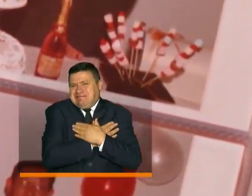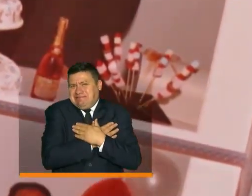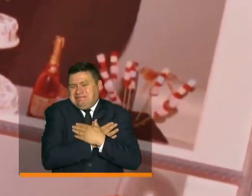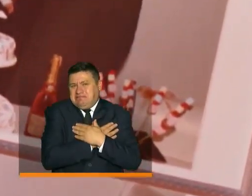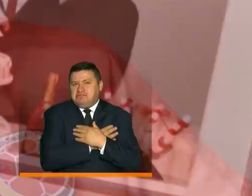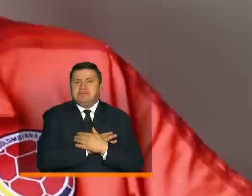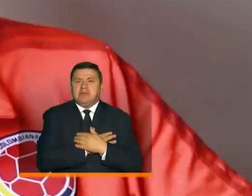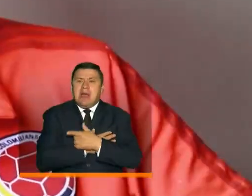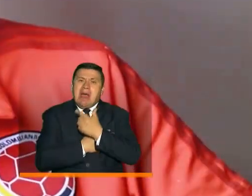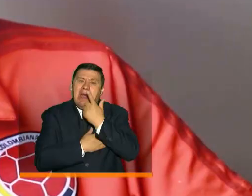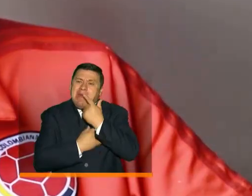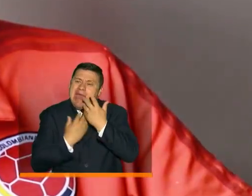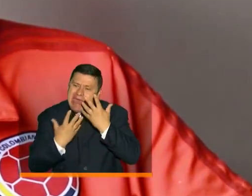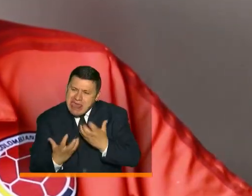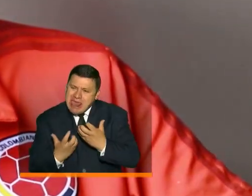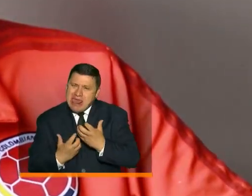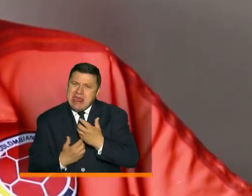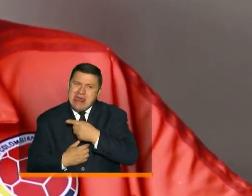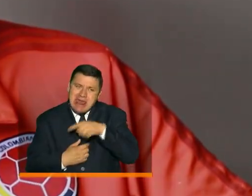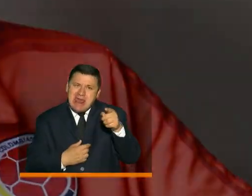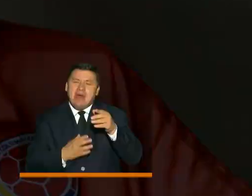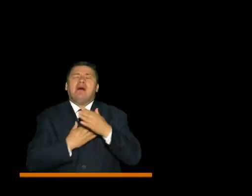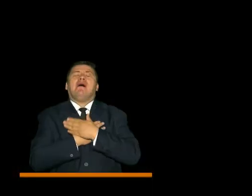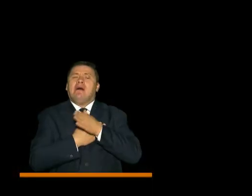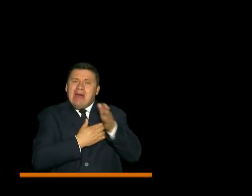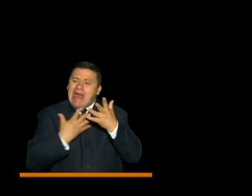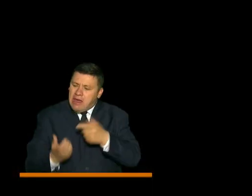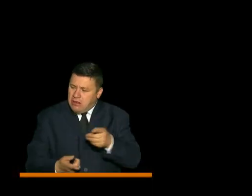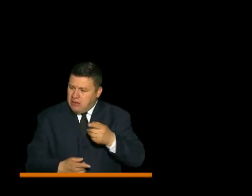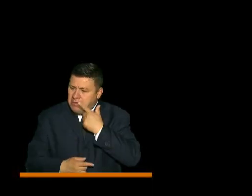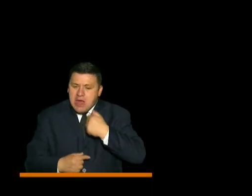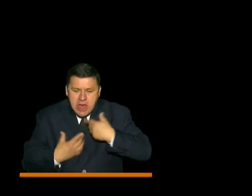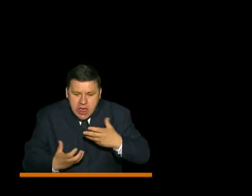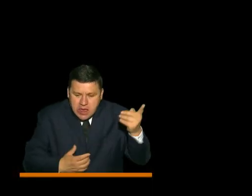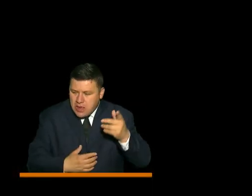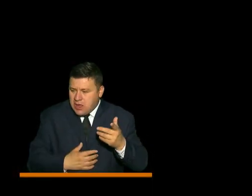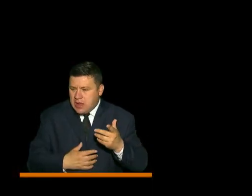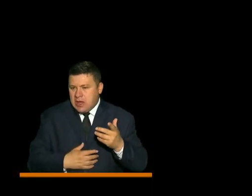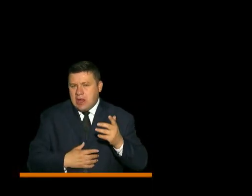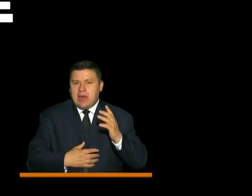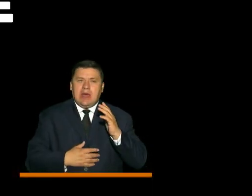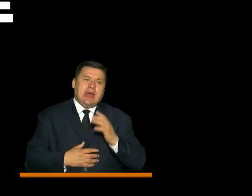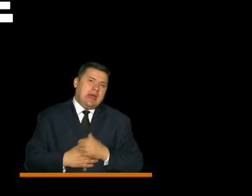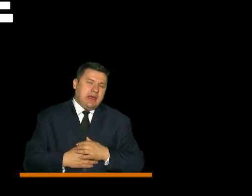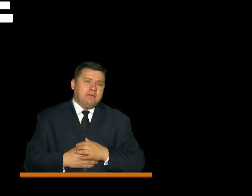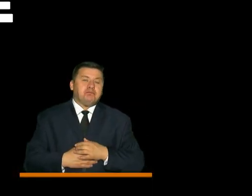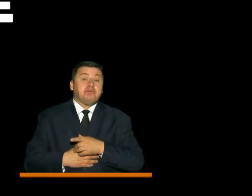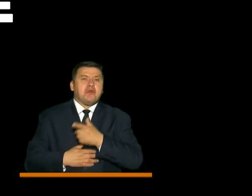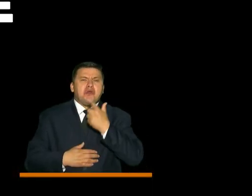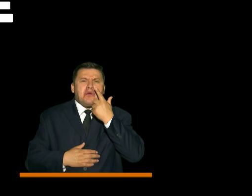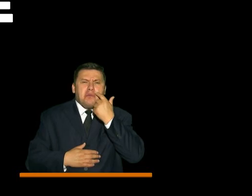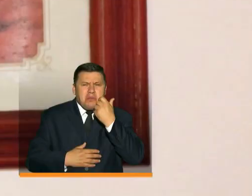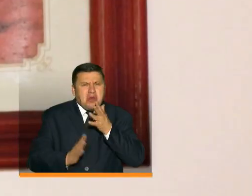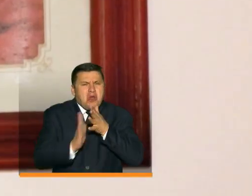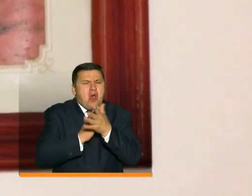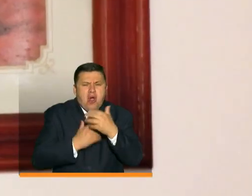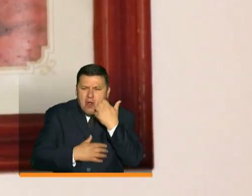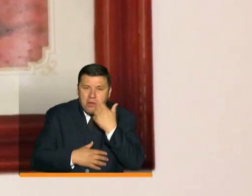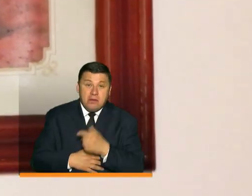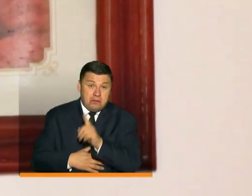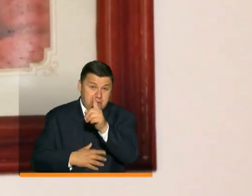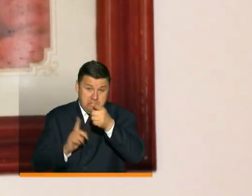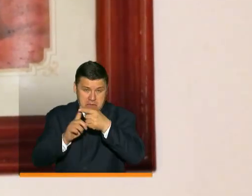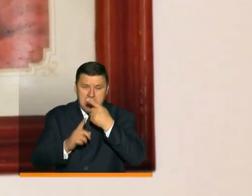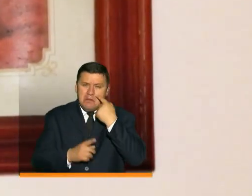papá insistió en que él tenía que ir a la funeraria. Manuel nos narra qué síntomas tuvo su padre. Mi papá